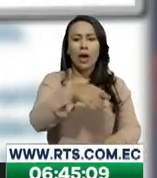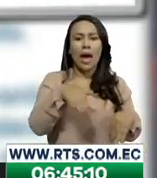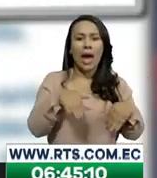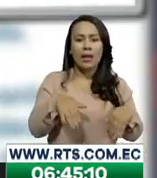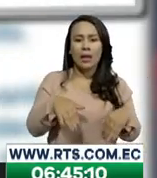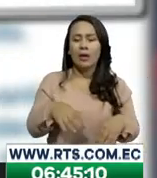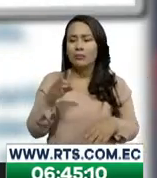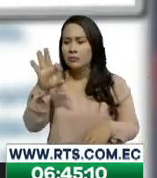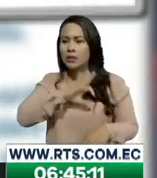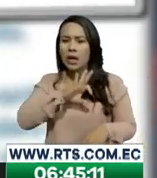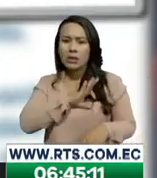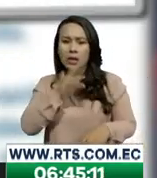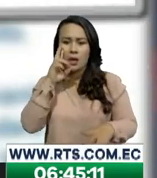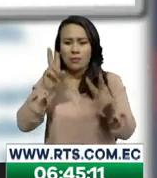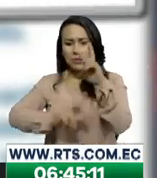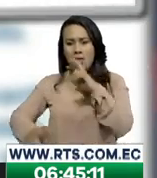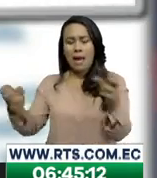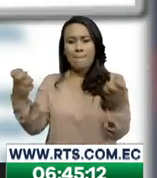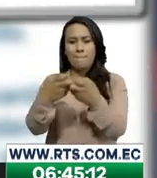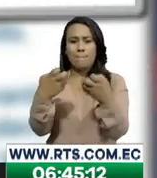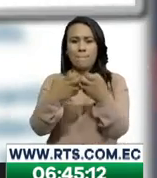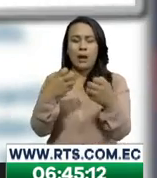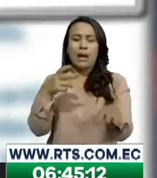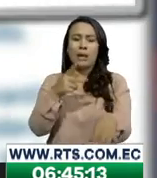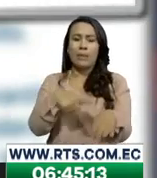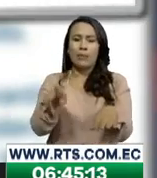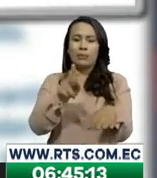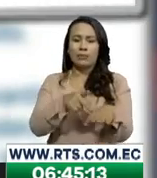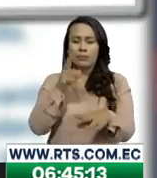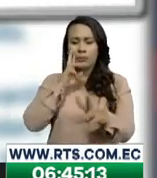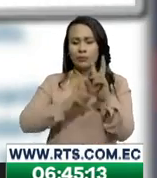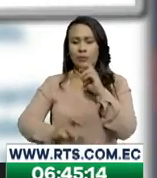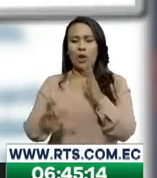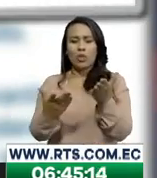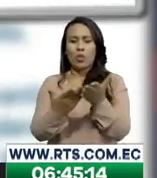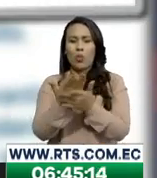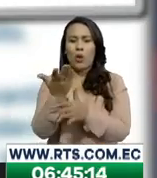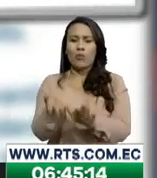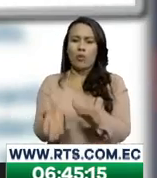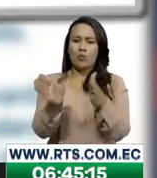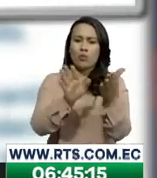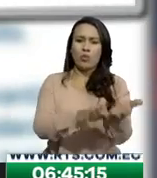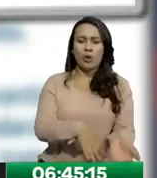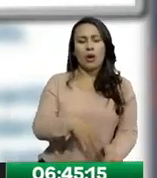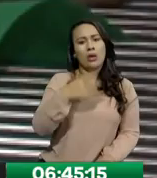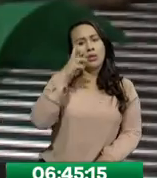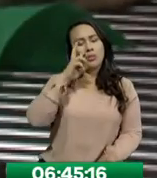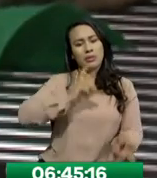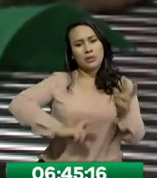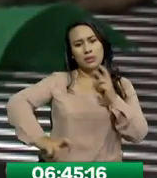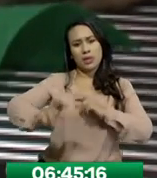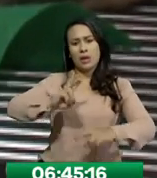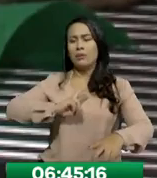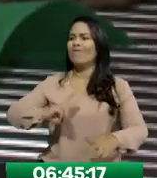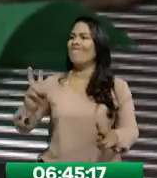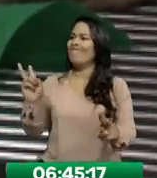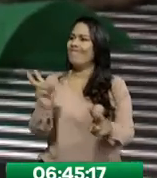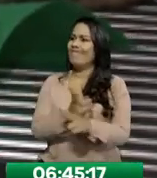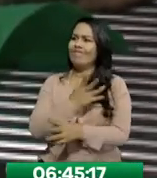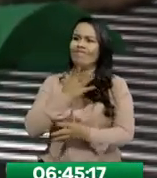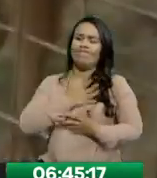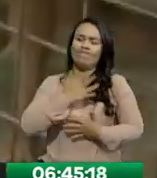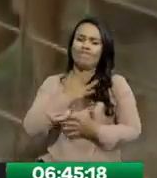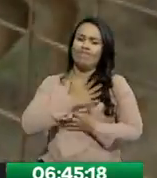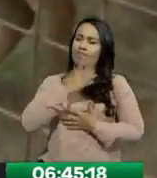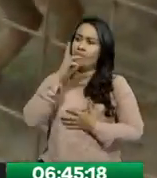apoyo técnico con su equipo de profesionales para tratar los posibles nuevos casos de envenenamiento. Un hecho que causó